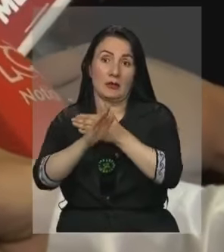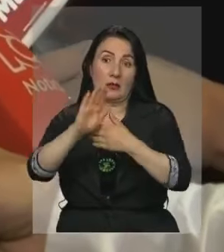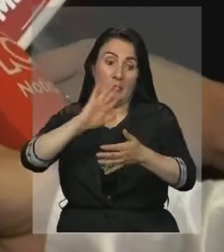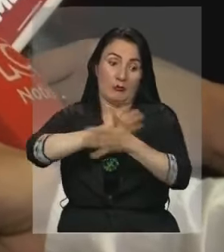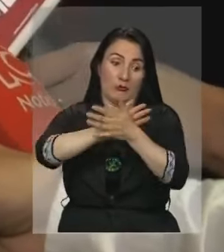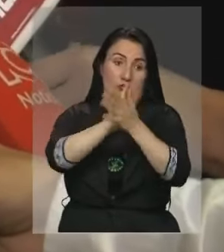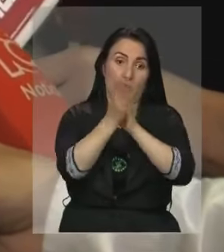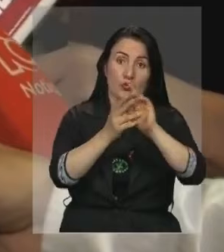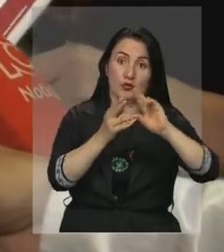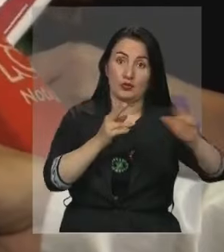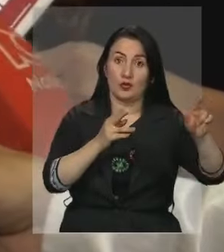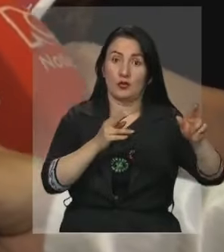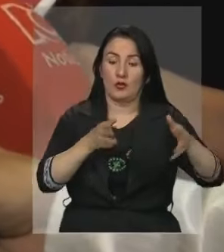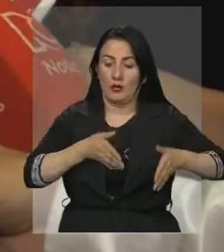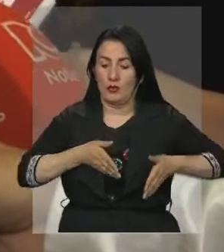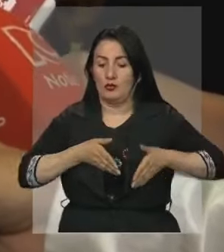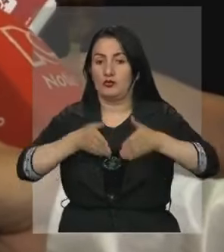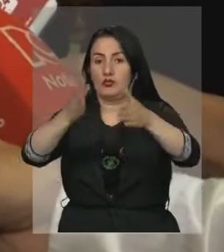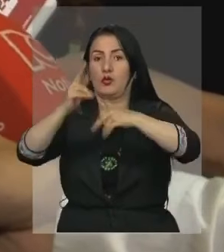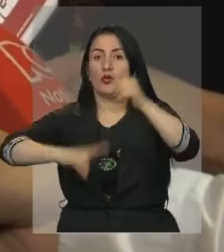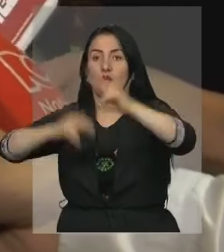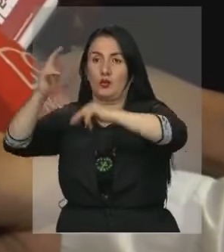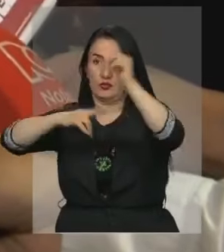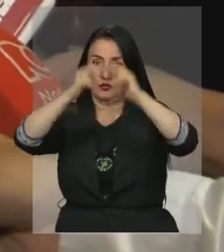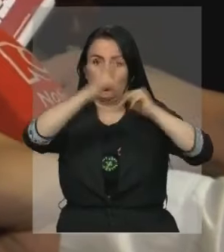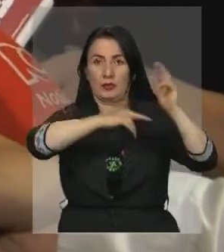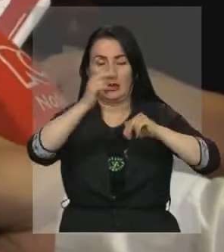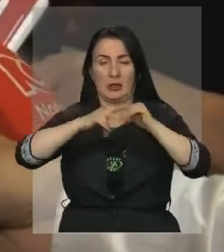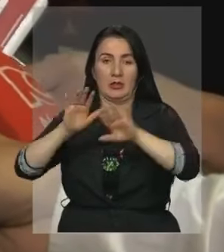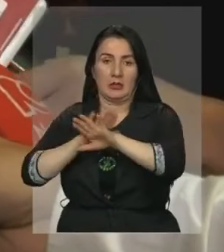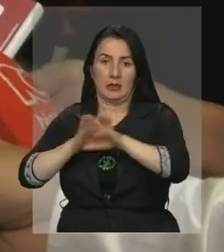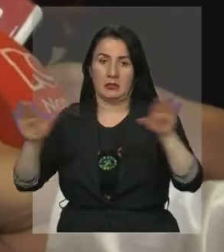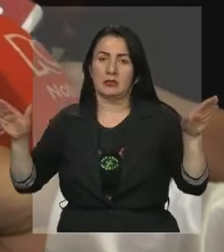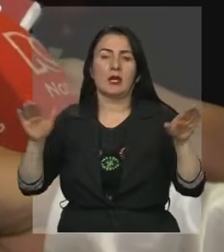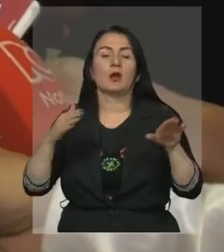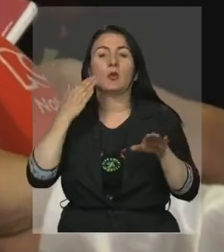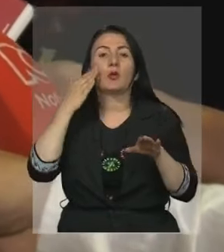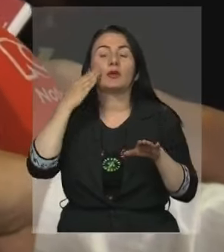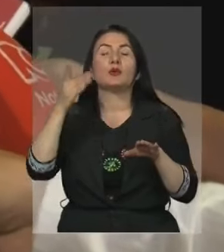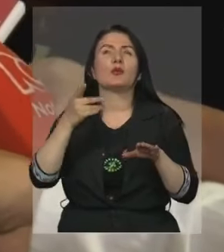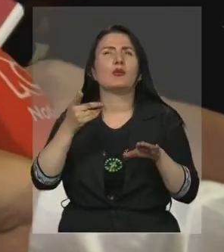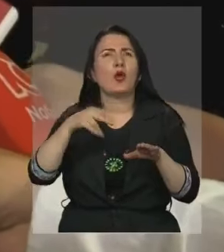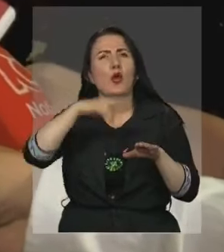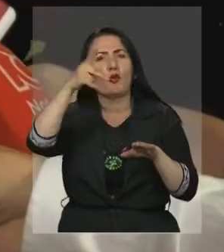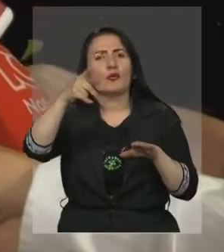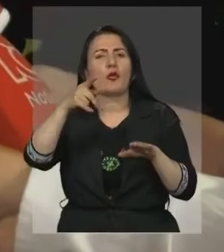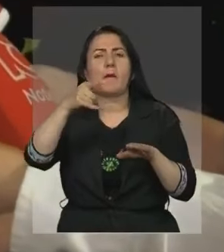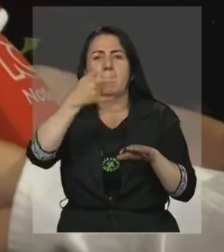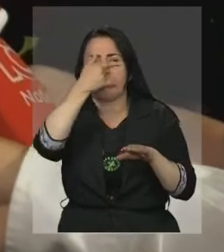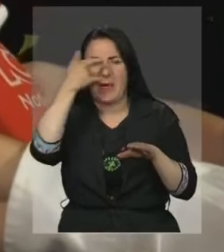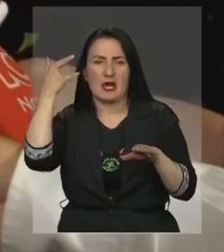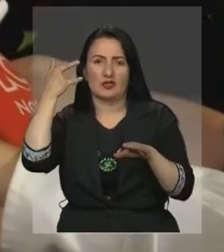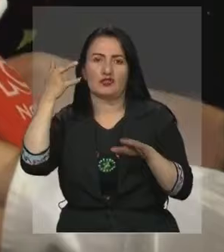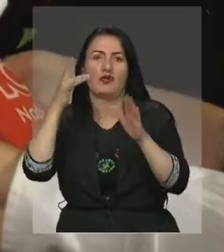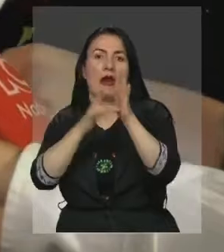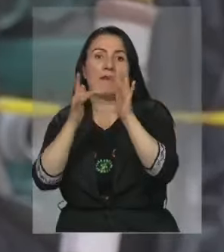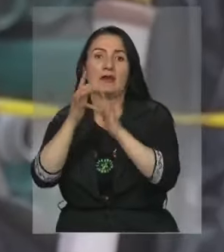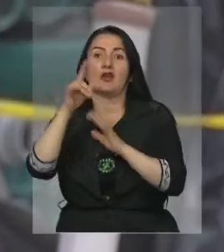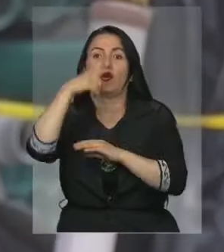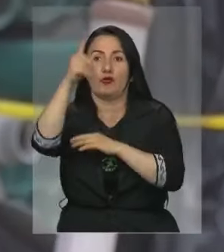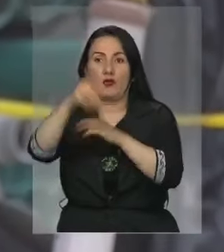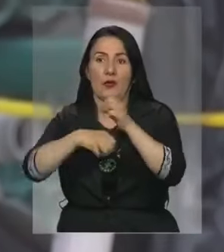sur, construir ya el viaducto y construir el otro puente vehicular que estará en operación, el otro puente vehicular en marzo, abril del año